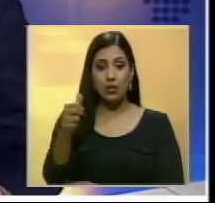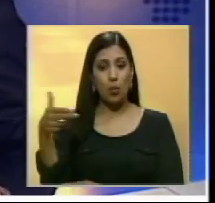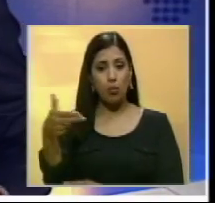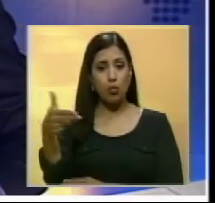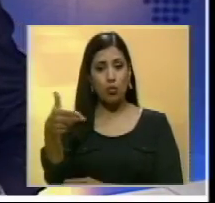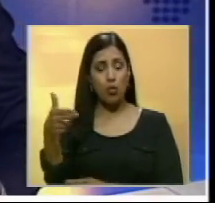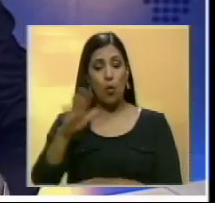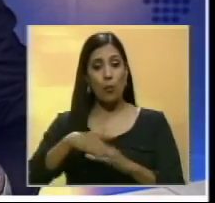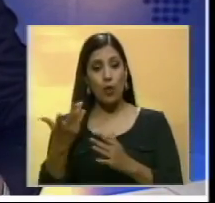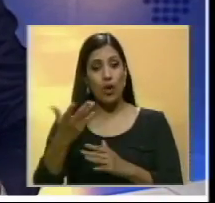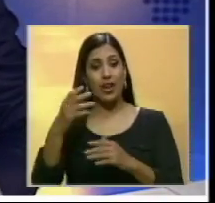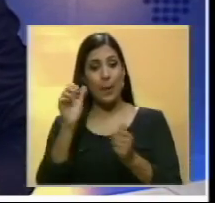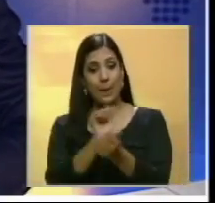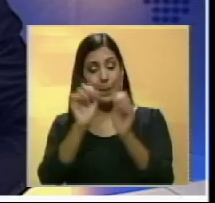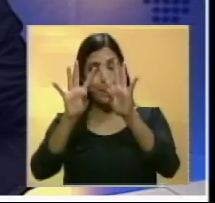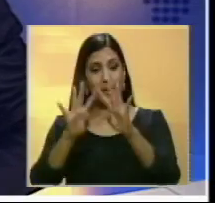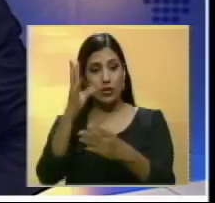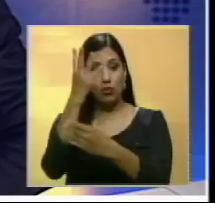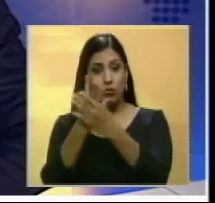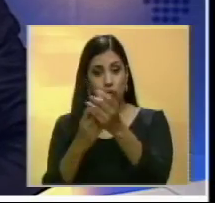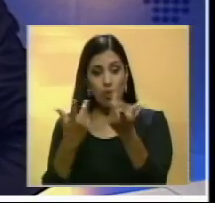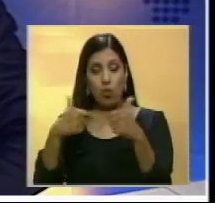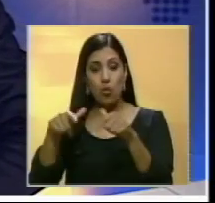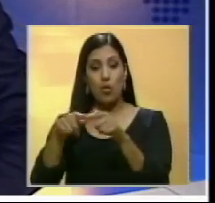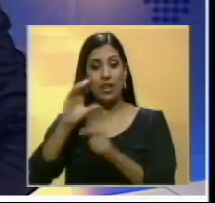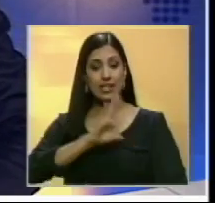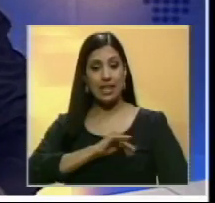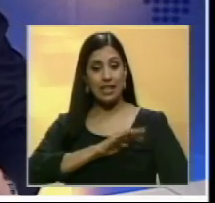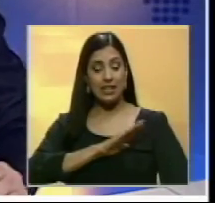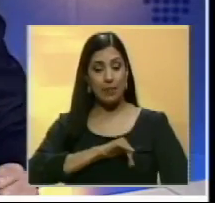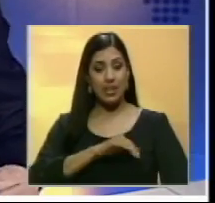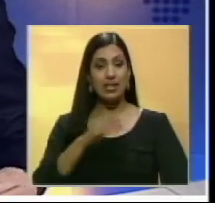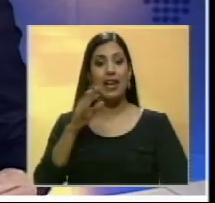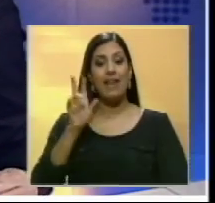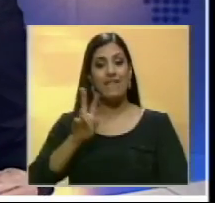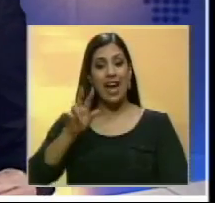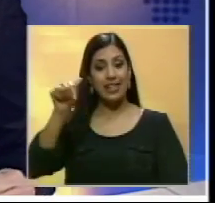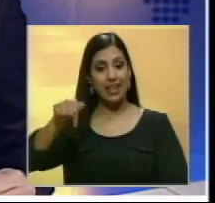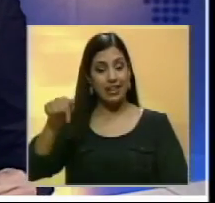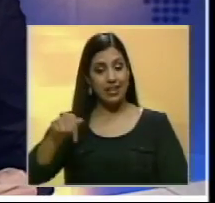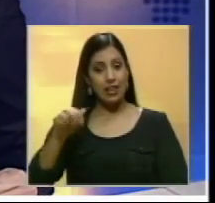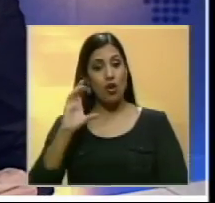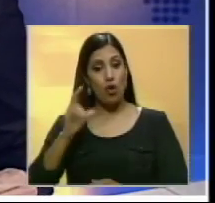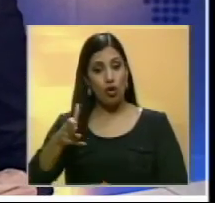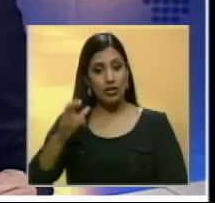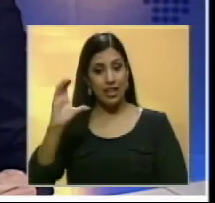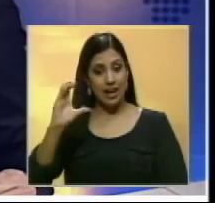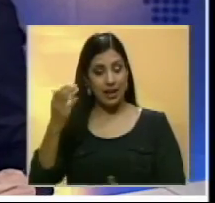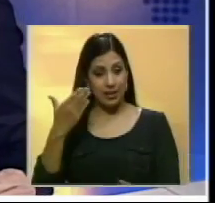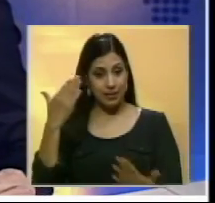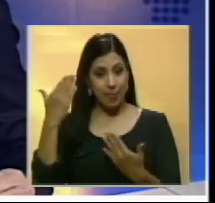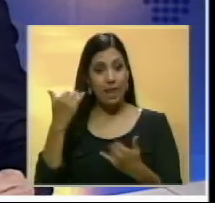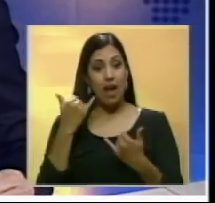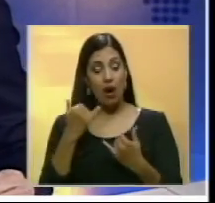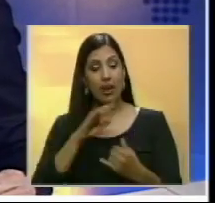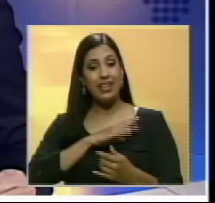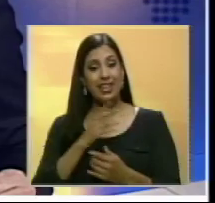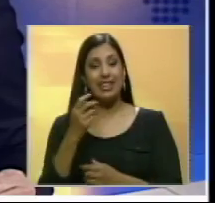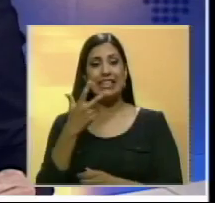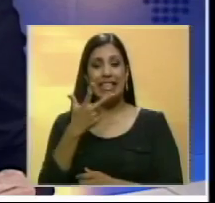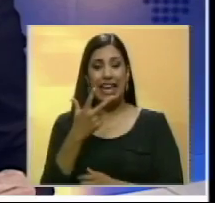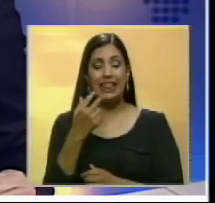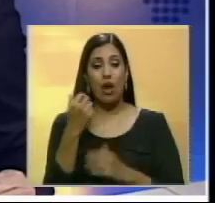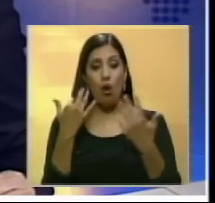tiros cuando varios detenidos se fugaron de la subdelegación del CICPC del Valle, ubicada en Coche, aquí en Caracas. Con este caso asciende